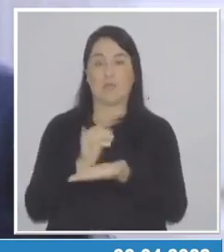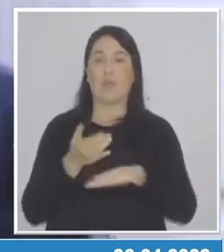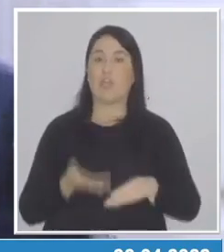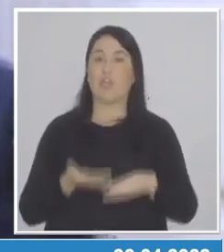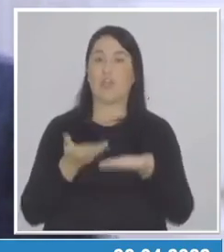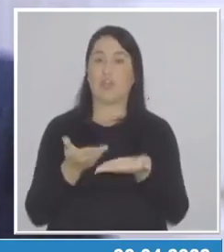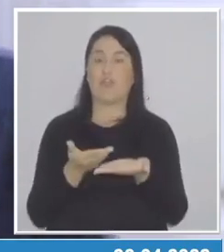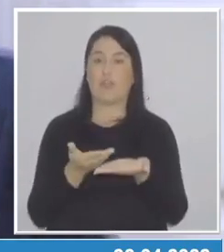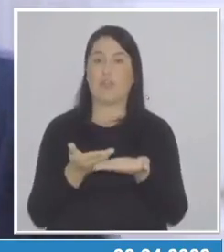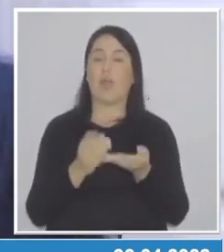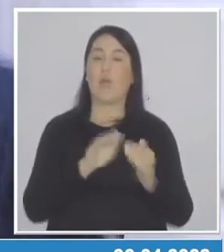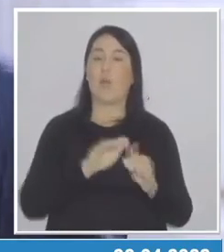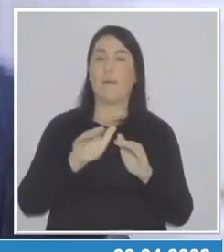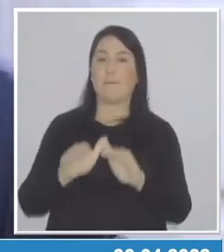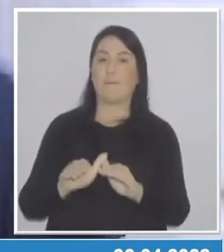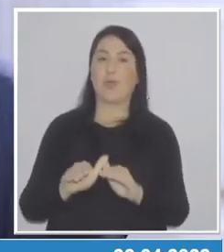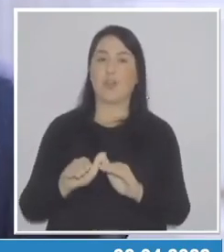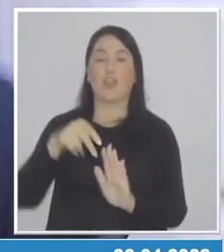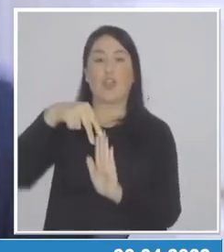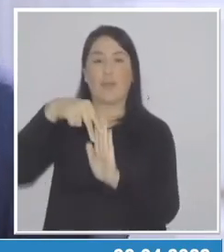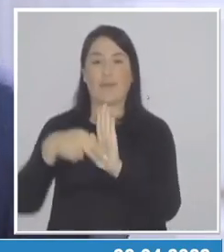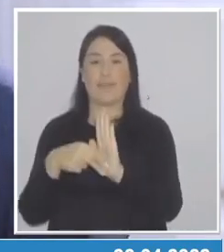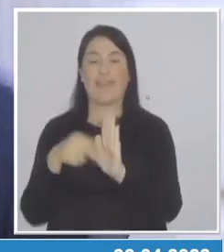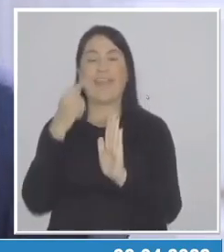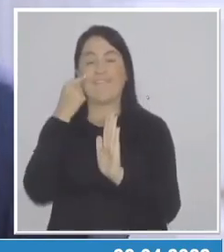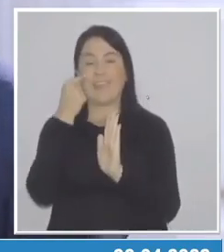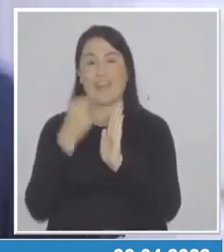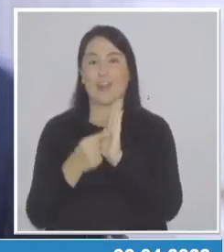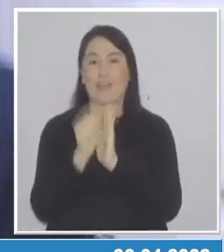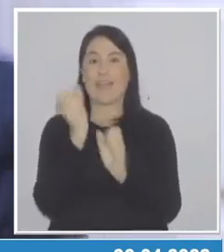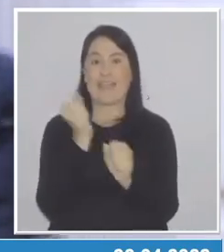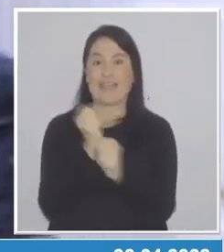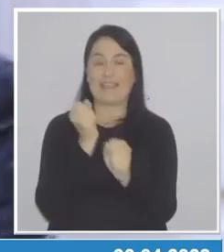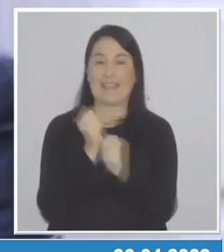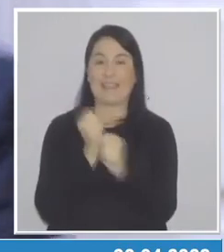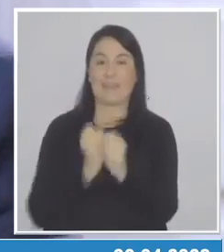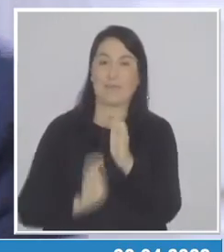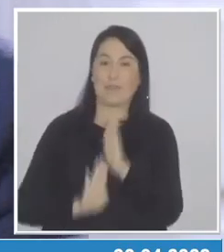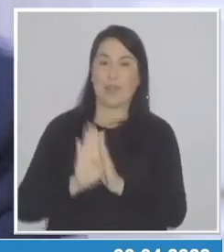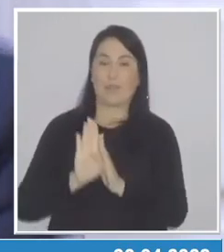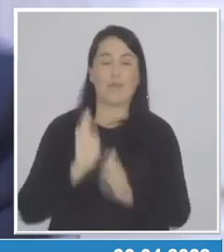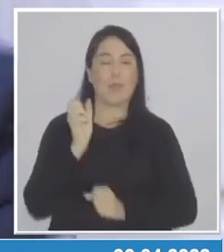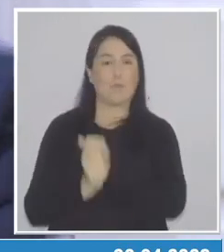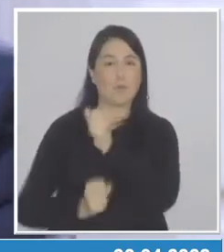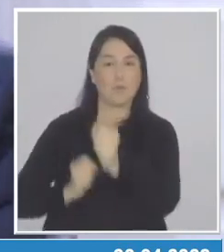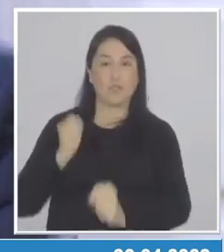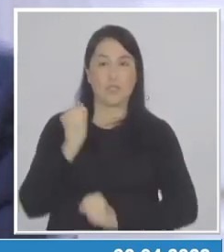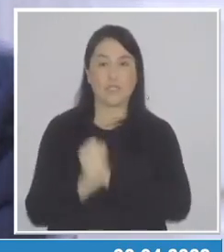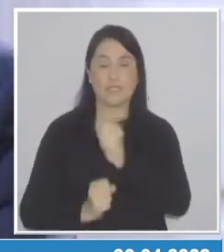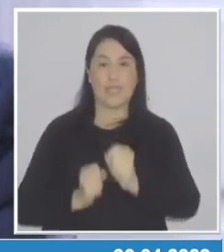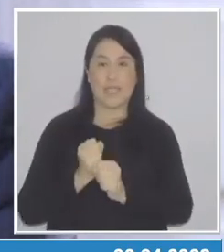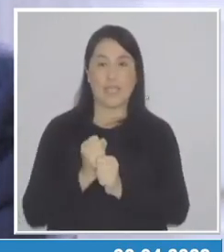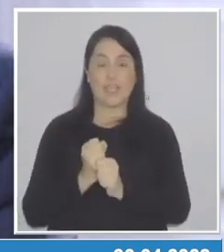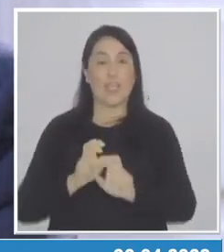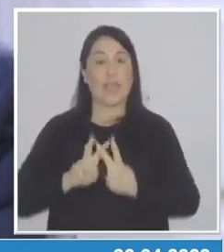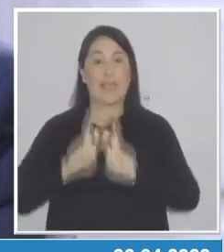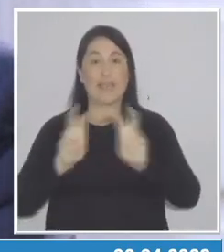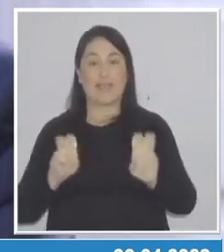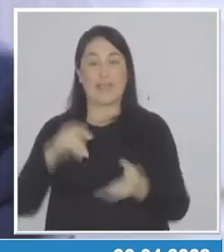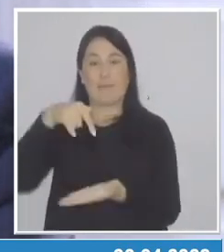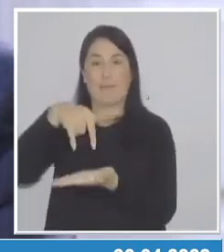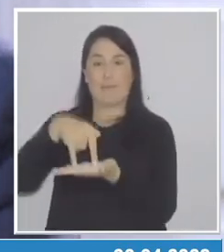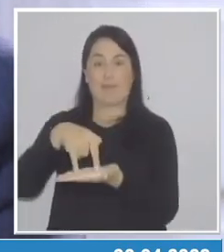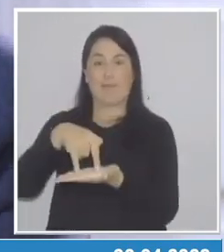respaldo normativo que viene a reconocer el trabajo desarrollado desde hace ya tantos años en el ámbito parlamentario. En